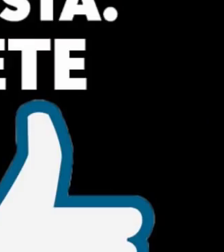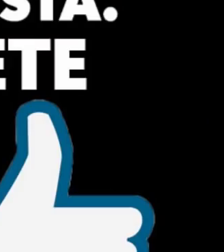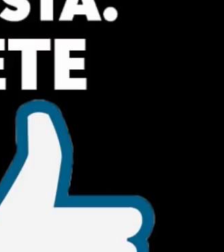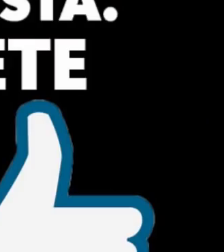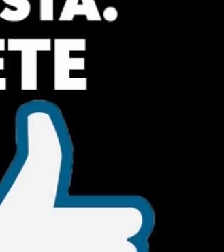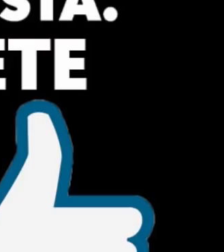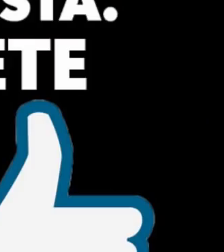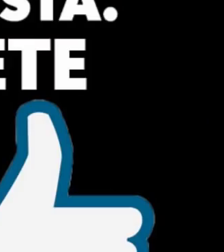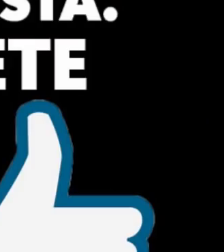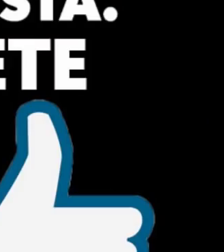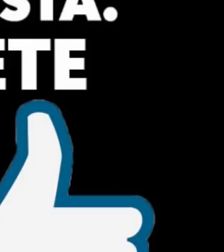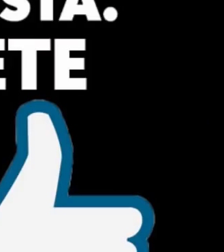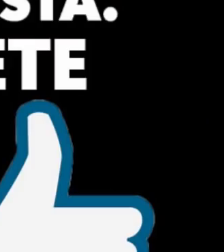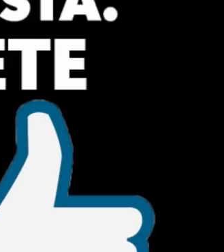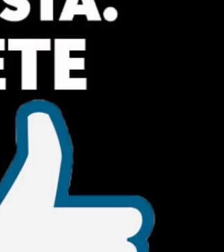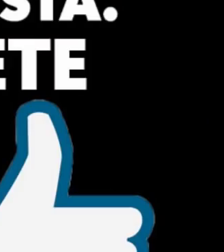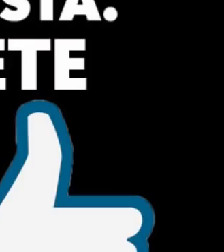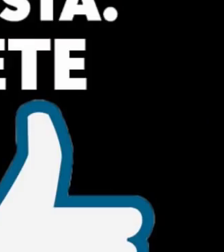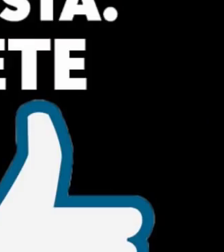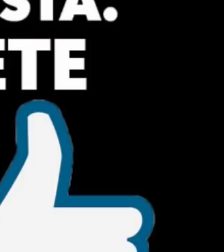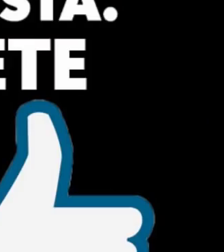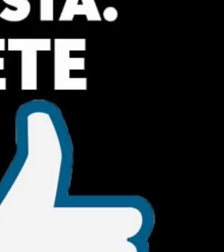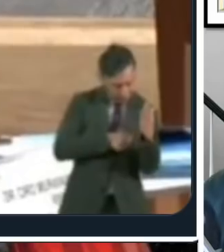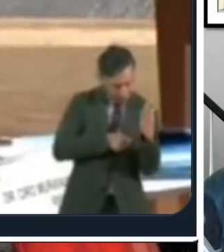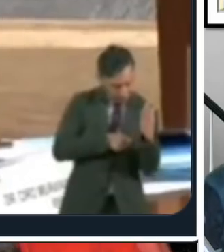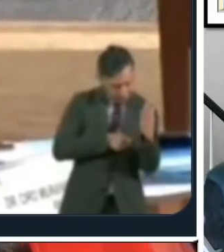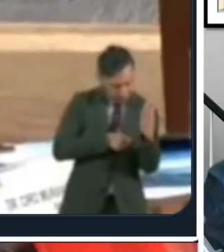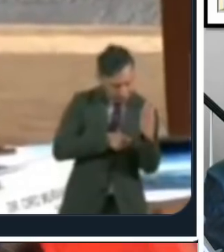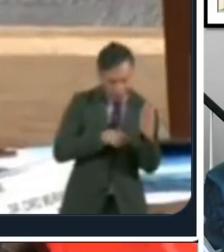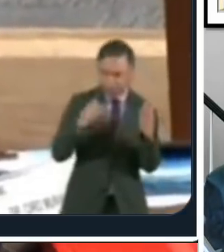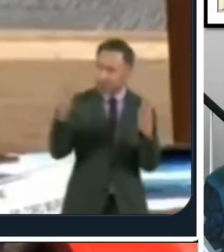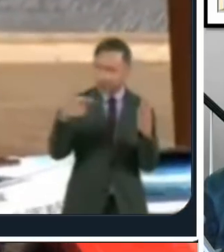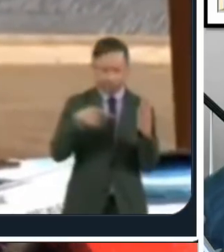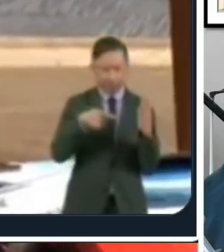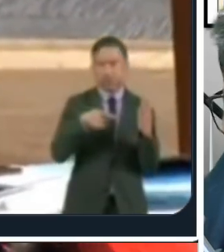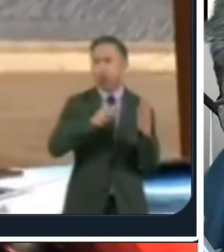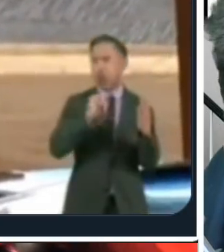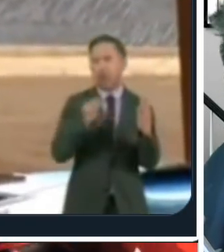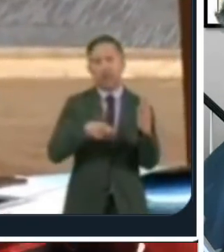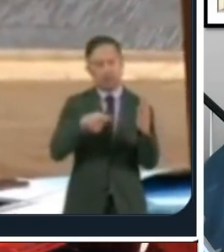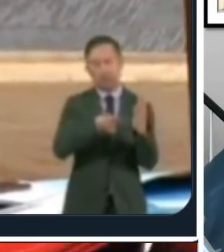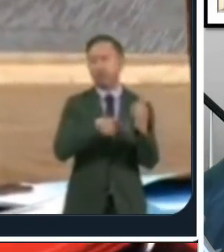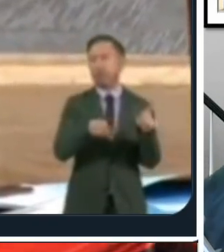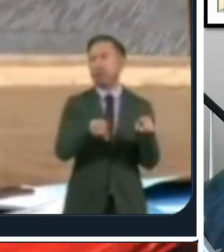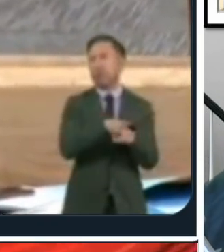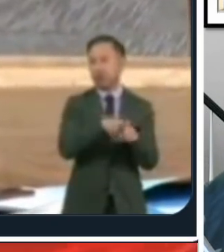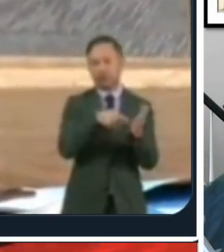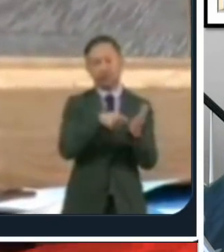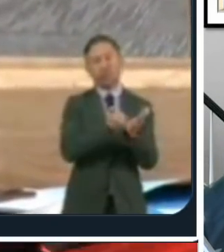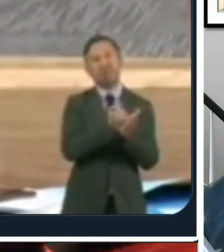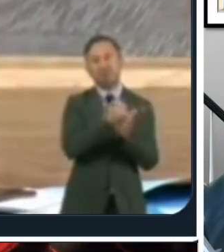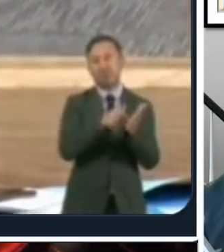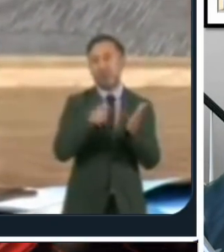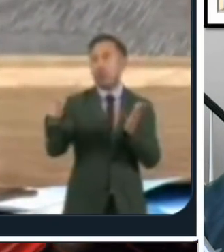ejemplo. De tus sueldos, el capítulo. Gano menos de lo que gana un diputado federal. Amigos y amigas, vamos a ir a una sesión del